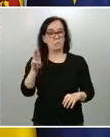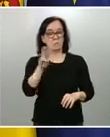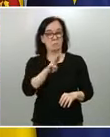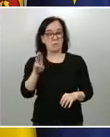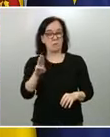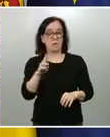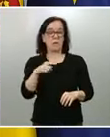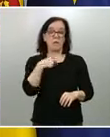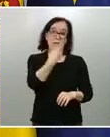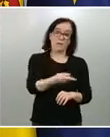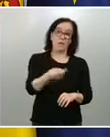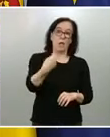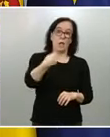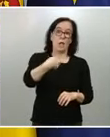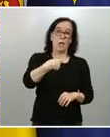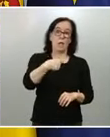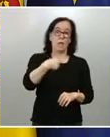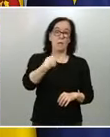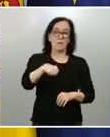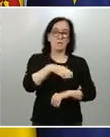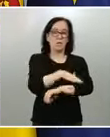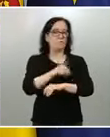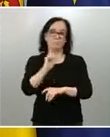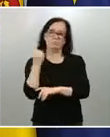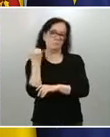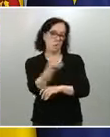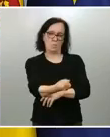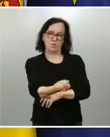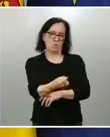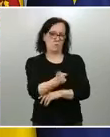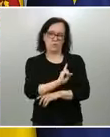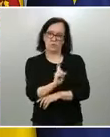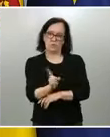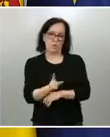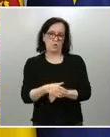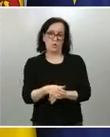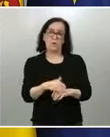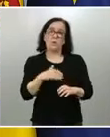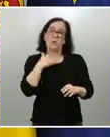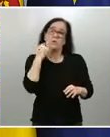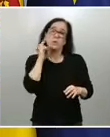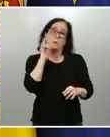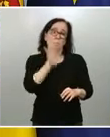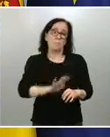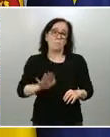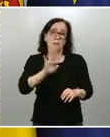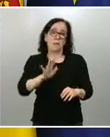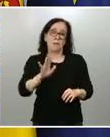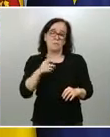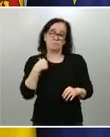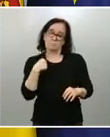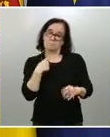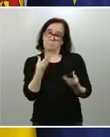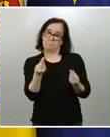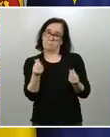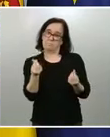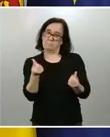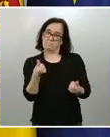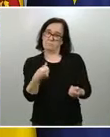que no va a apoyar esta medida al menos esa es la interpretación que tenemos